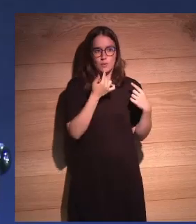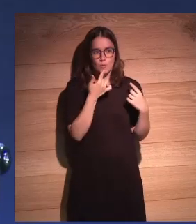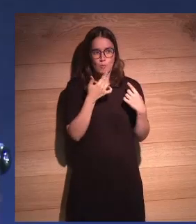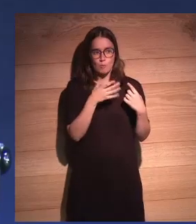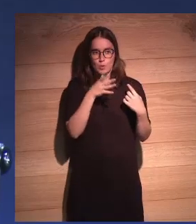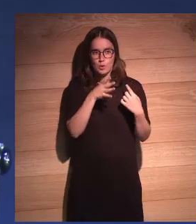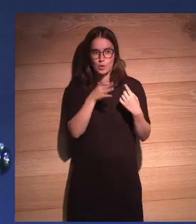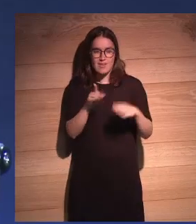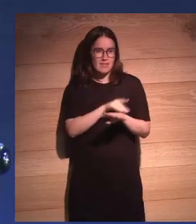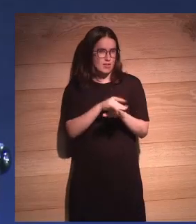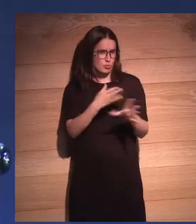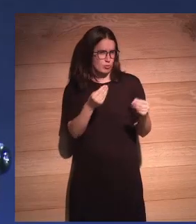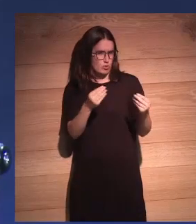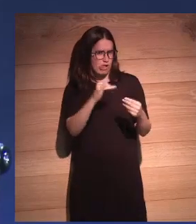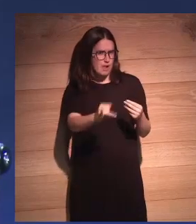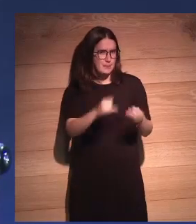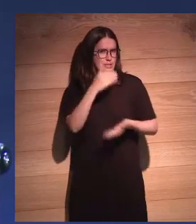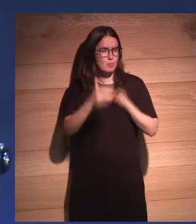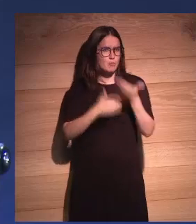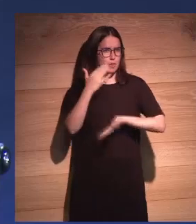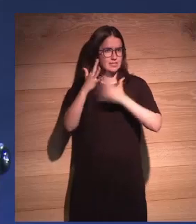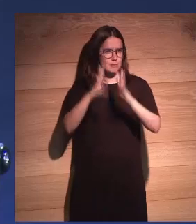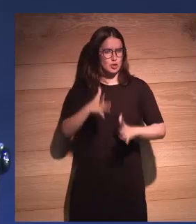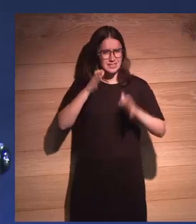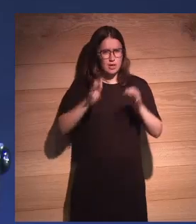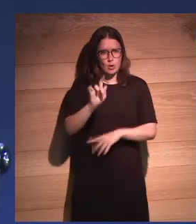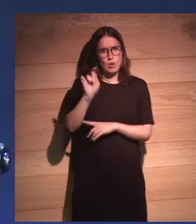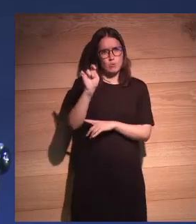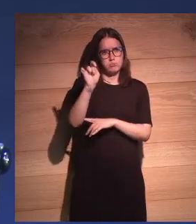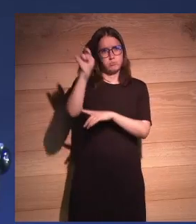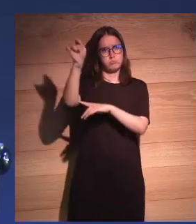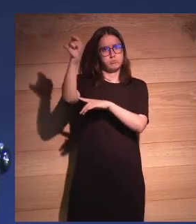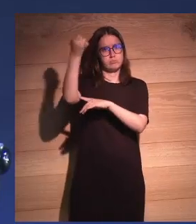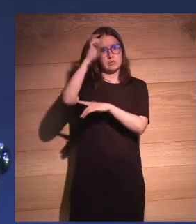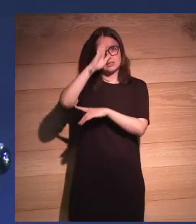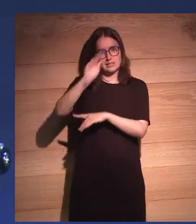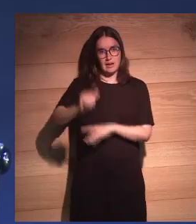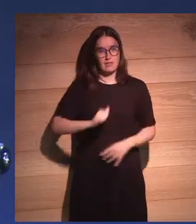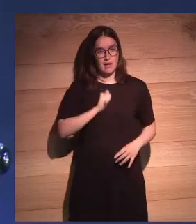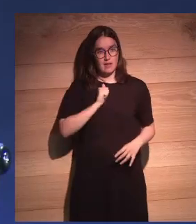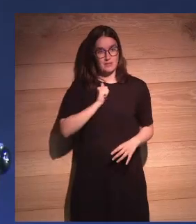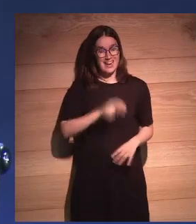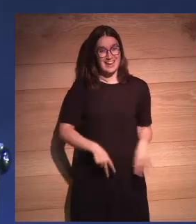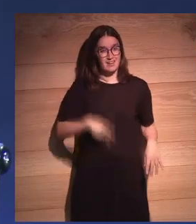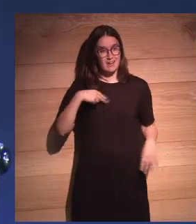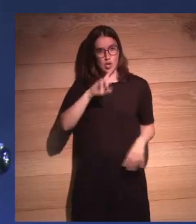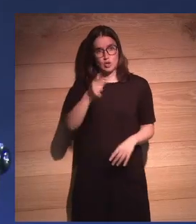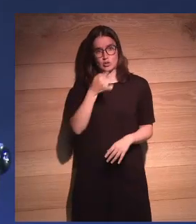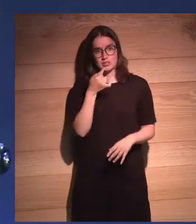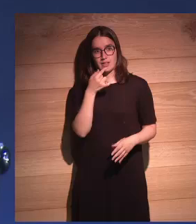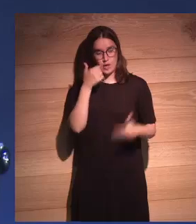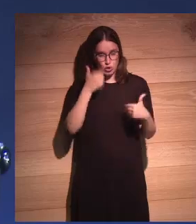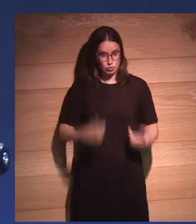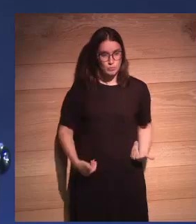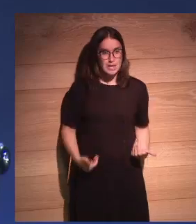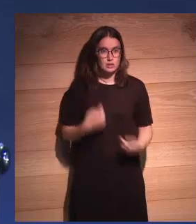la cantidad suficiente de datos y de procesamiento serán capaces de llegar a esa inteligencia general, y otros que creen que los